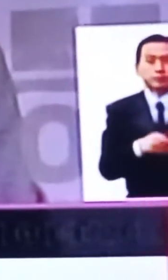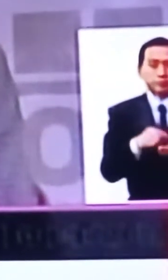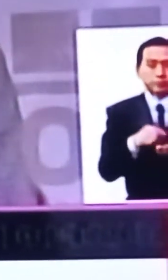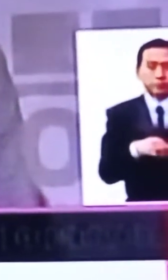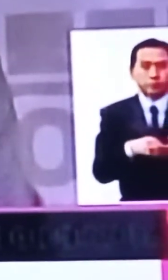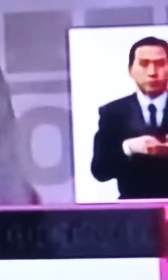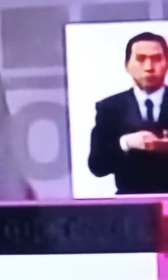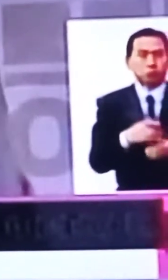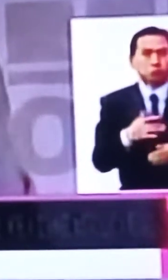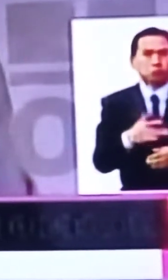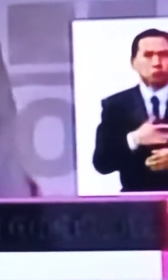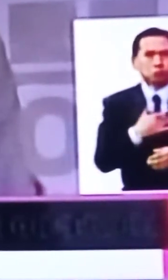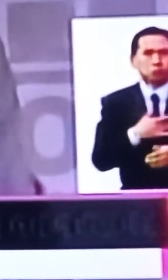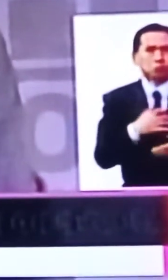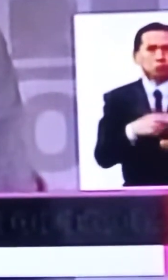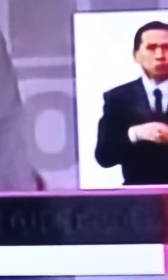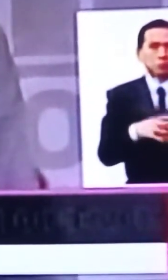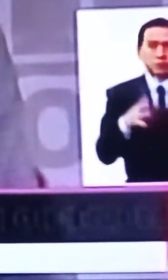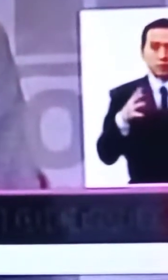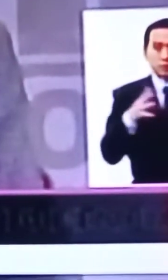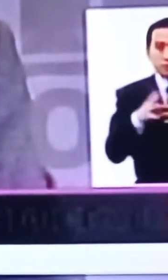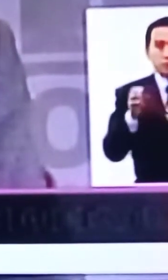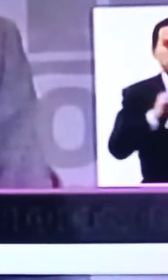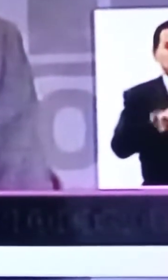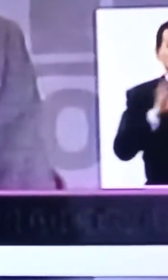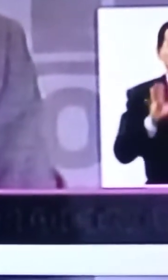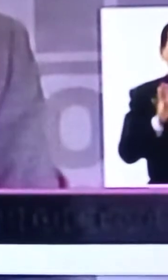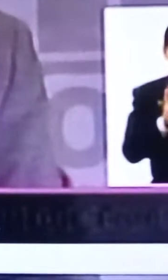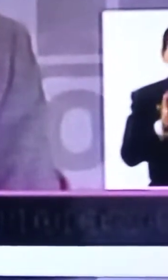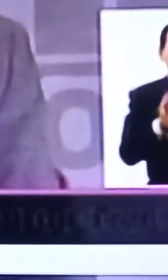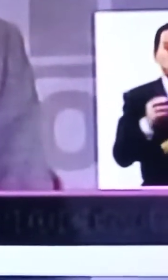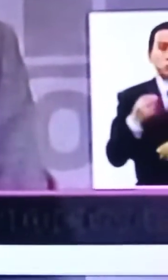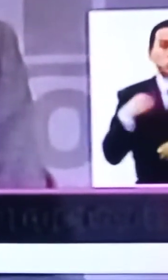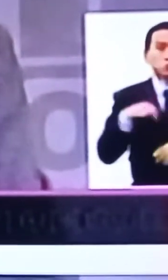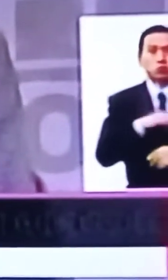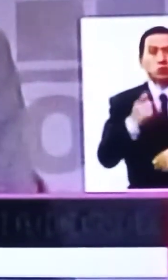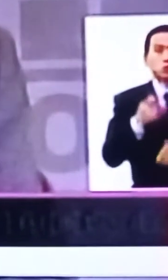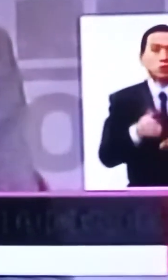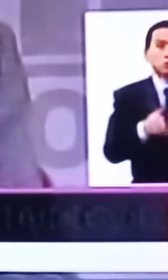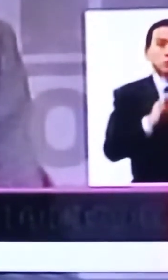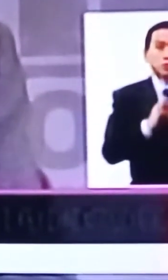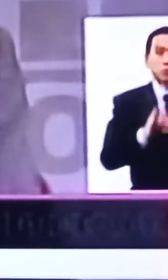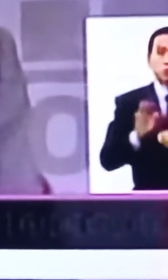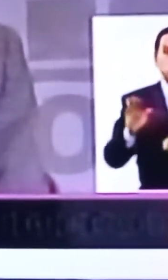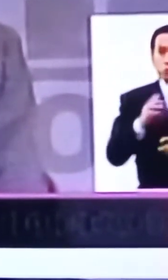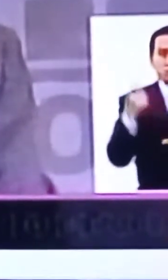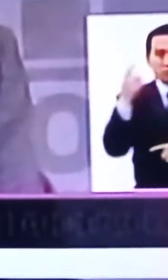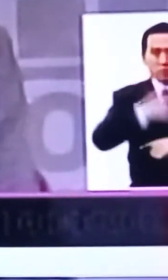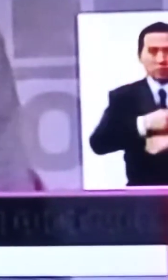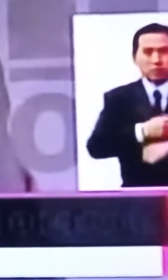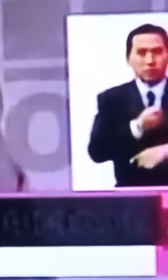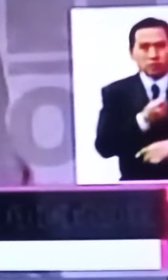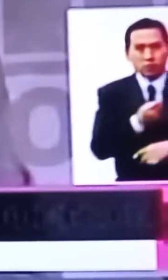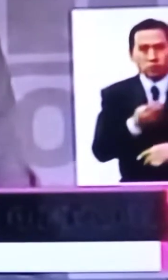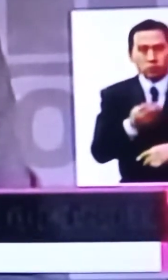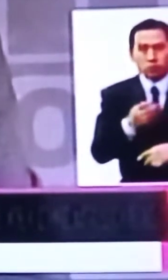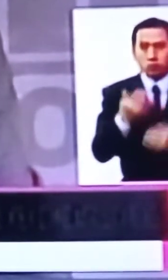espíritu de transparencia. Pedimos únicamente algunos días. En este momento la